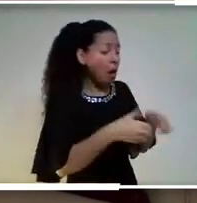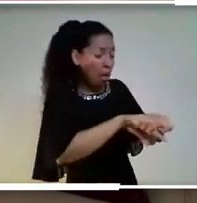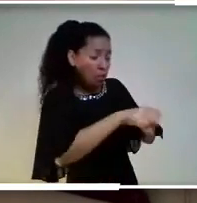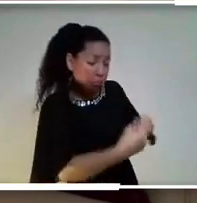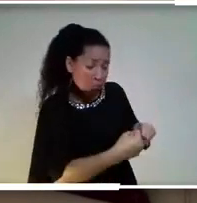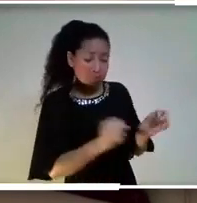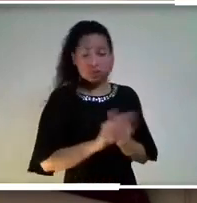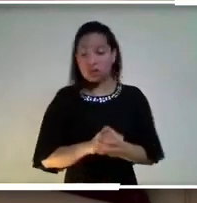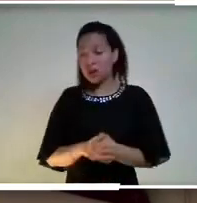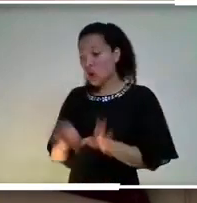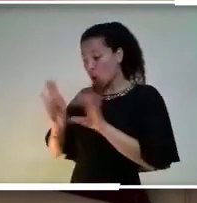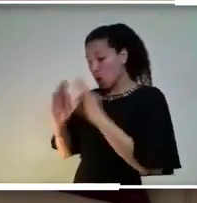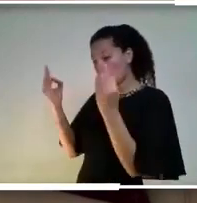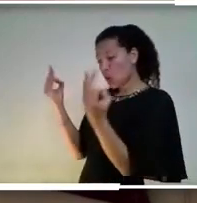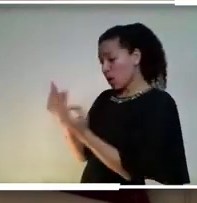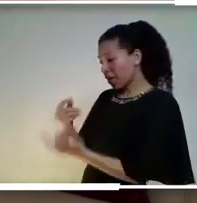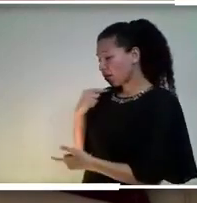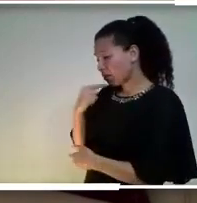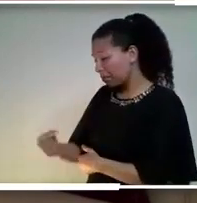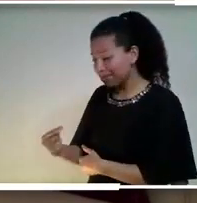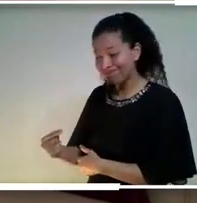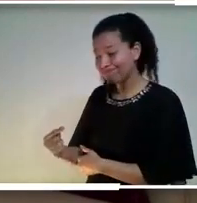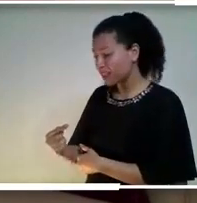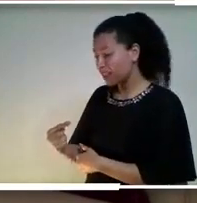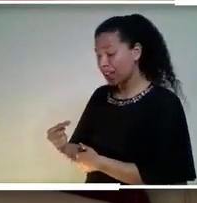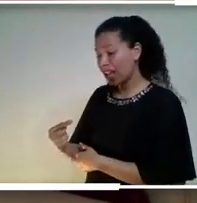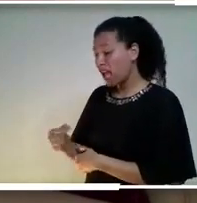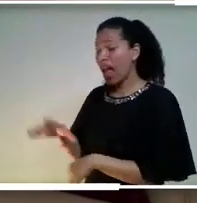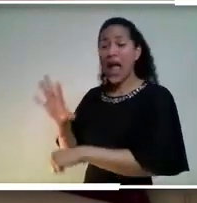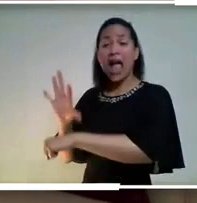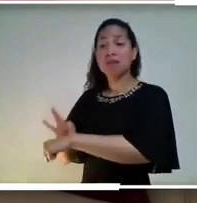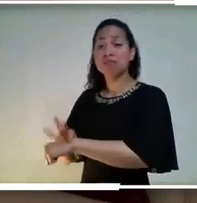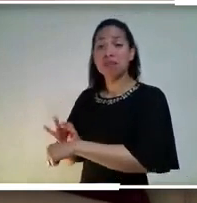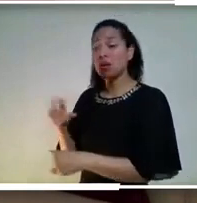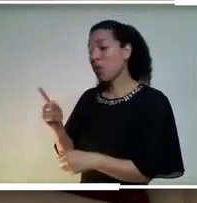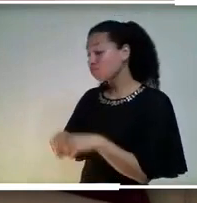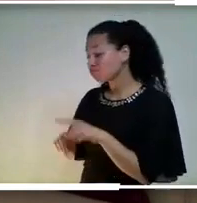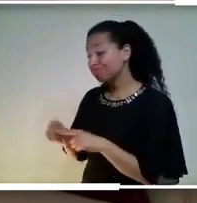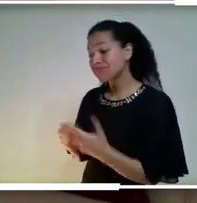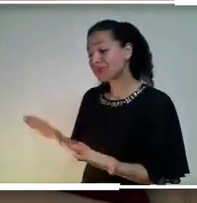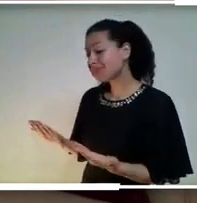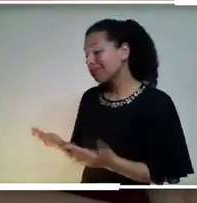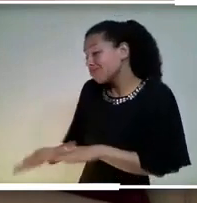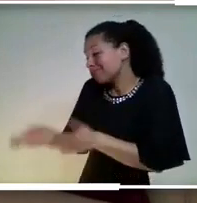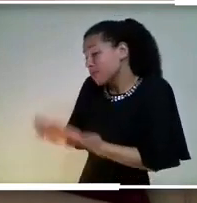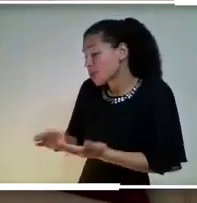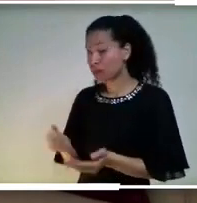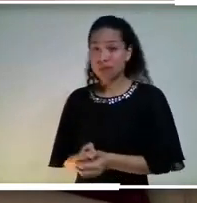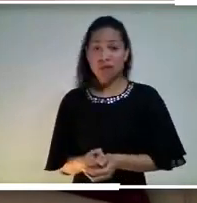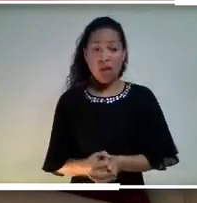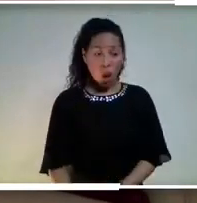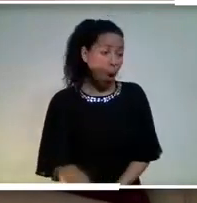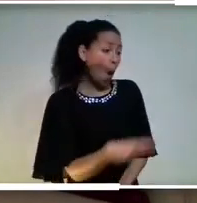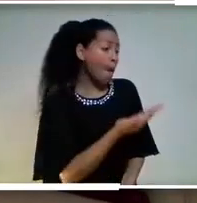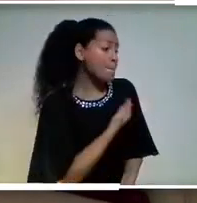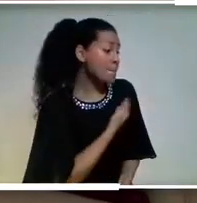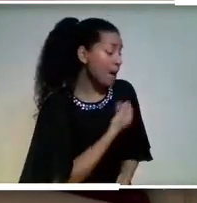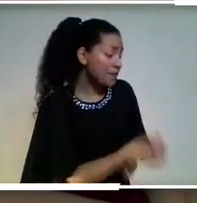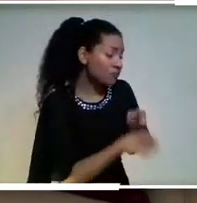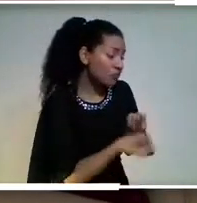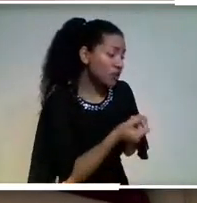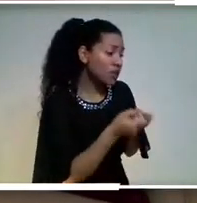hicimos todo lo que pudimos los sentimos una madre frente al féretro de su bebito